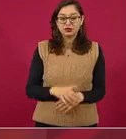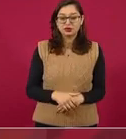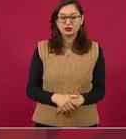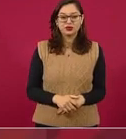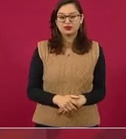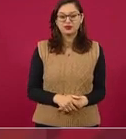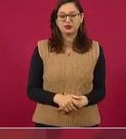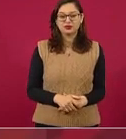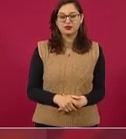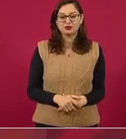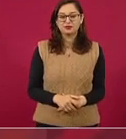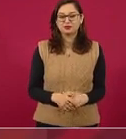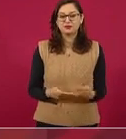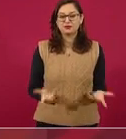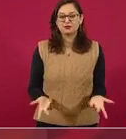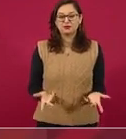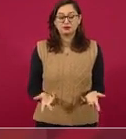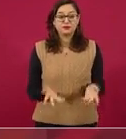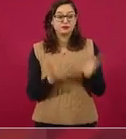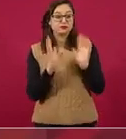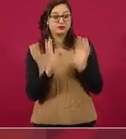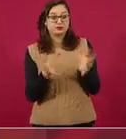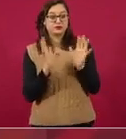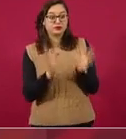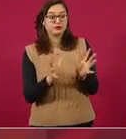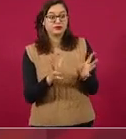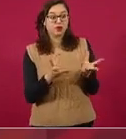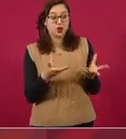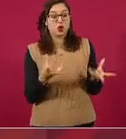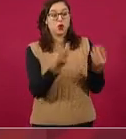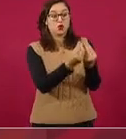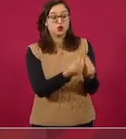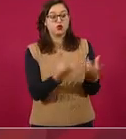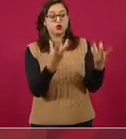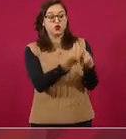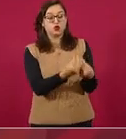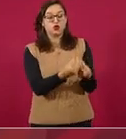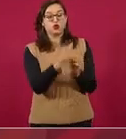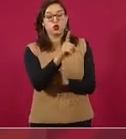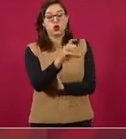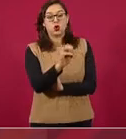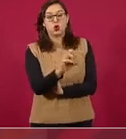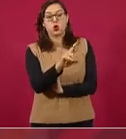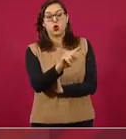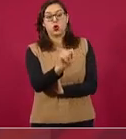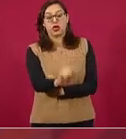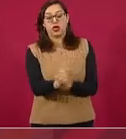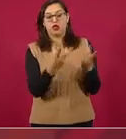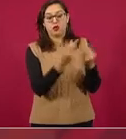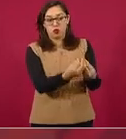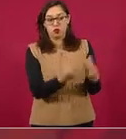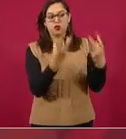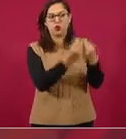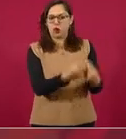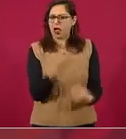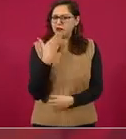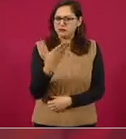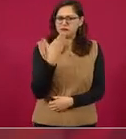muchos los, yo estoy con Loret, no, que le sigan